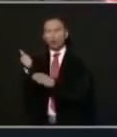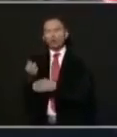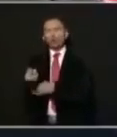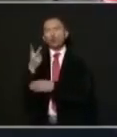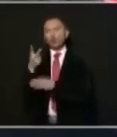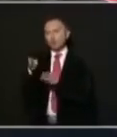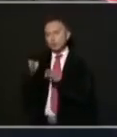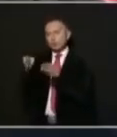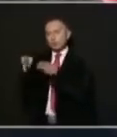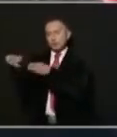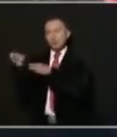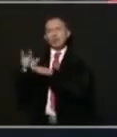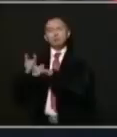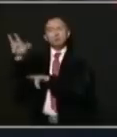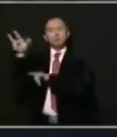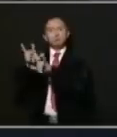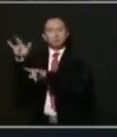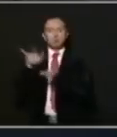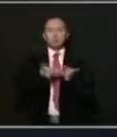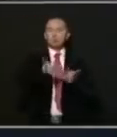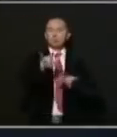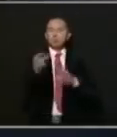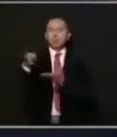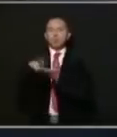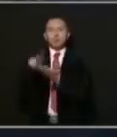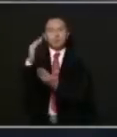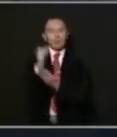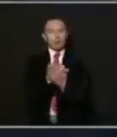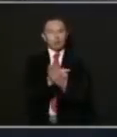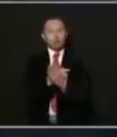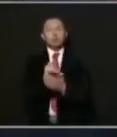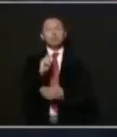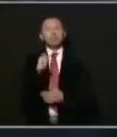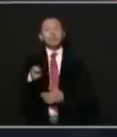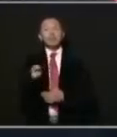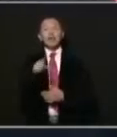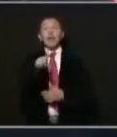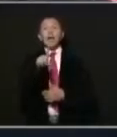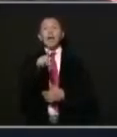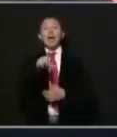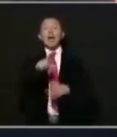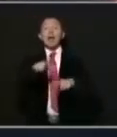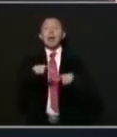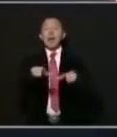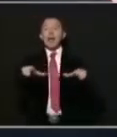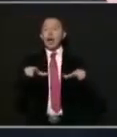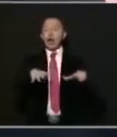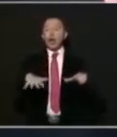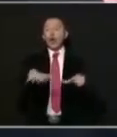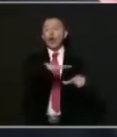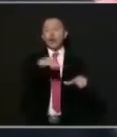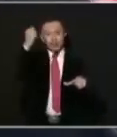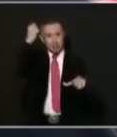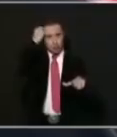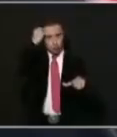el lago de Texcoco y nos habremos ahorrado